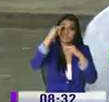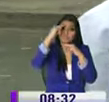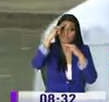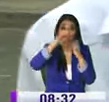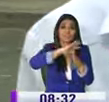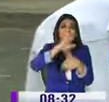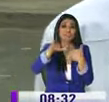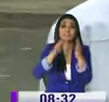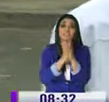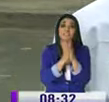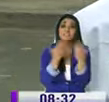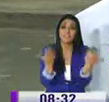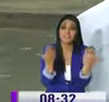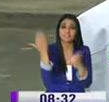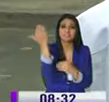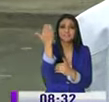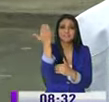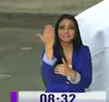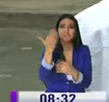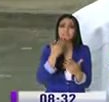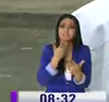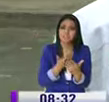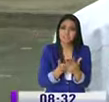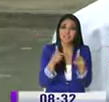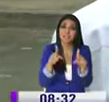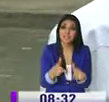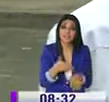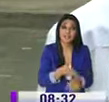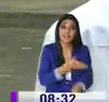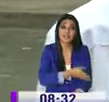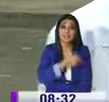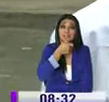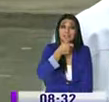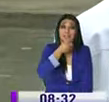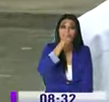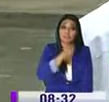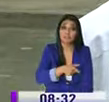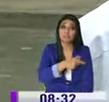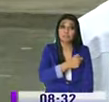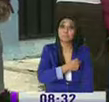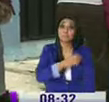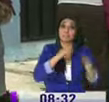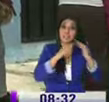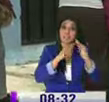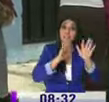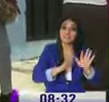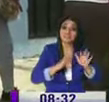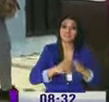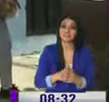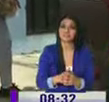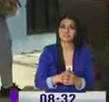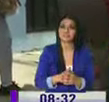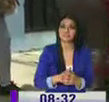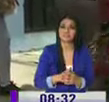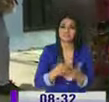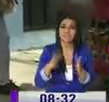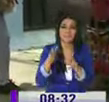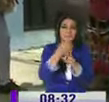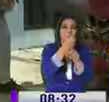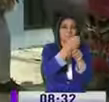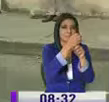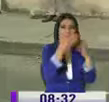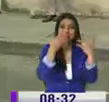todos los diarios a la televisión porque había reporteros y todos tienen sus casitas a que no a pesar de todo lo logrado en los